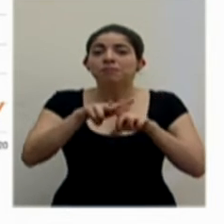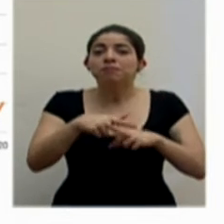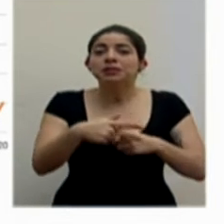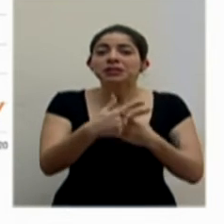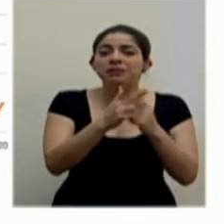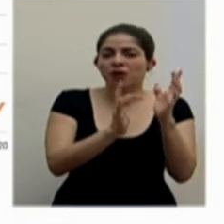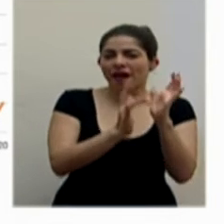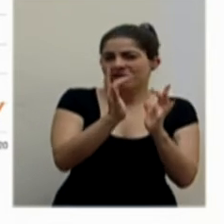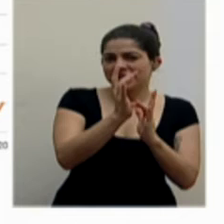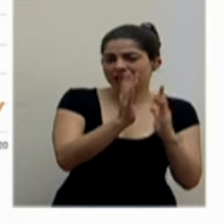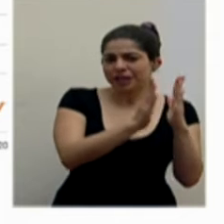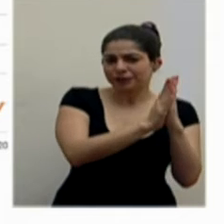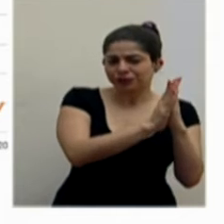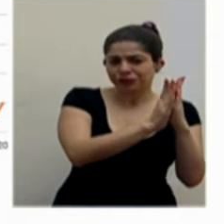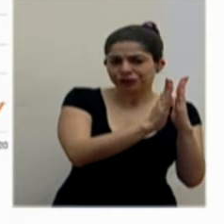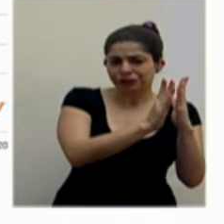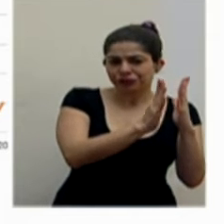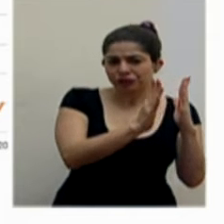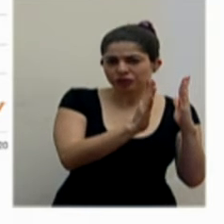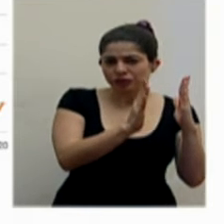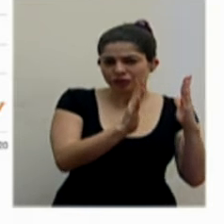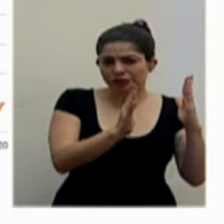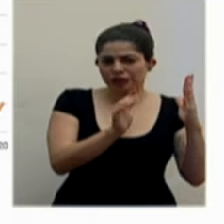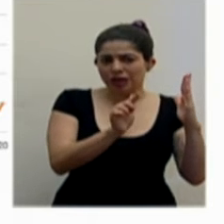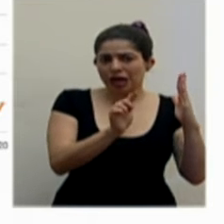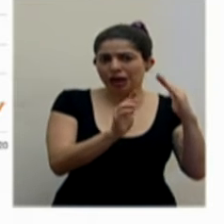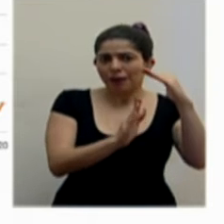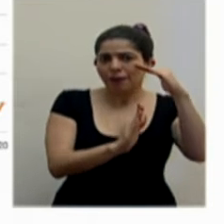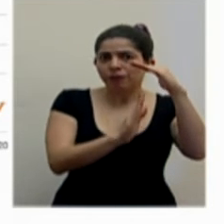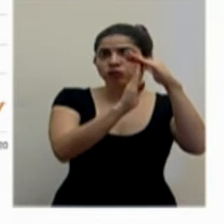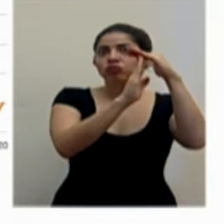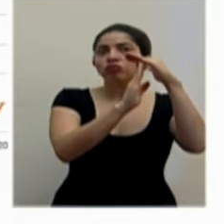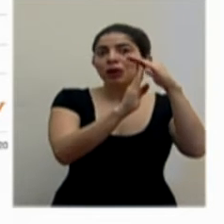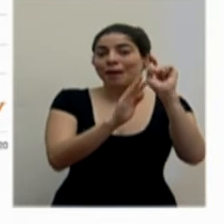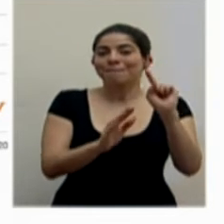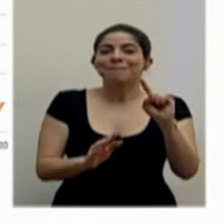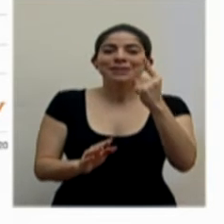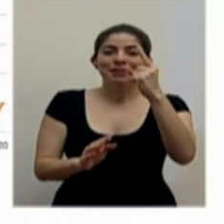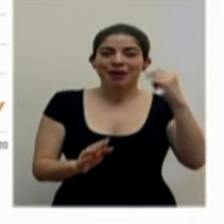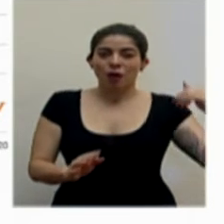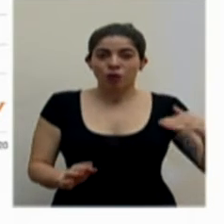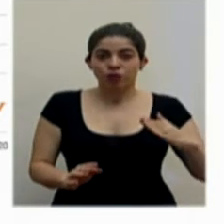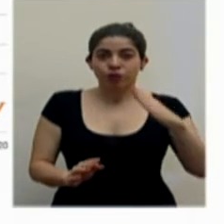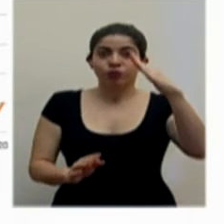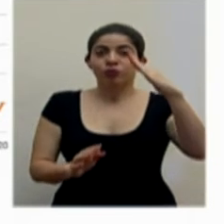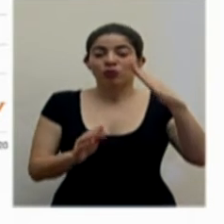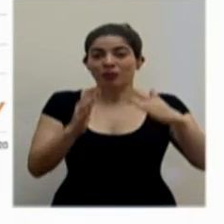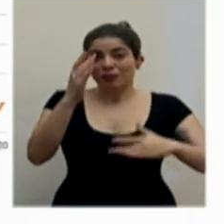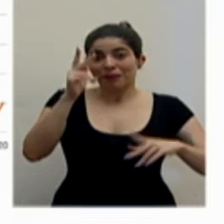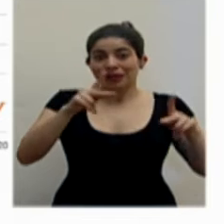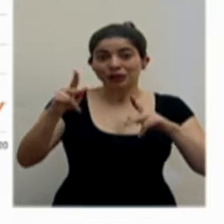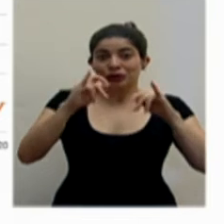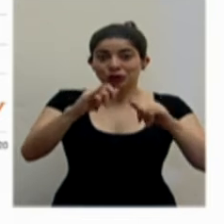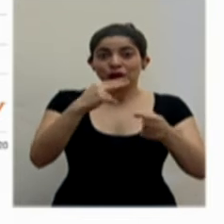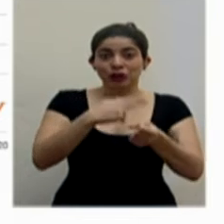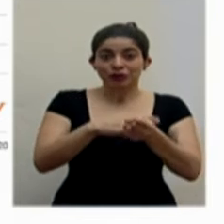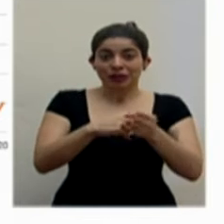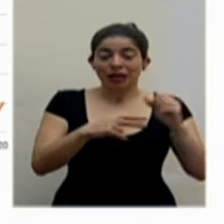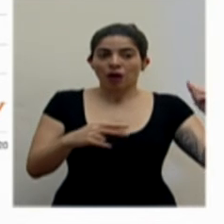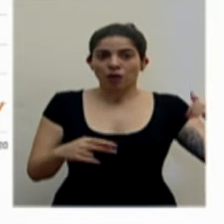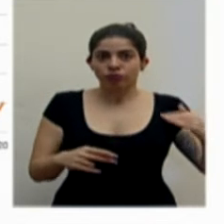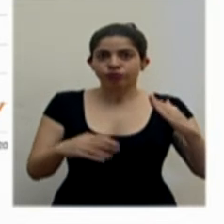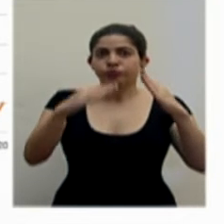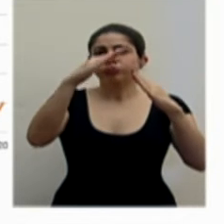de abril se da el máximo pico de la primera ola de hospitalizados, donde